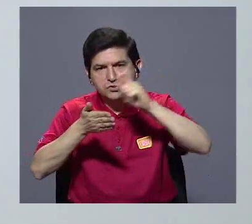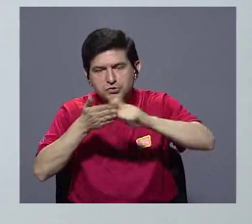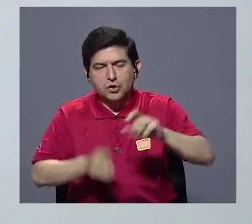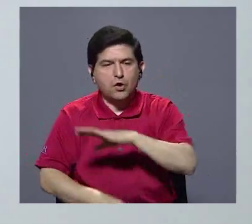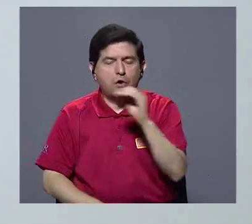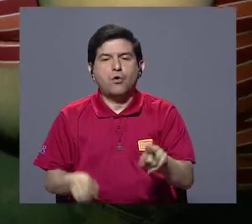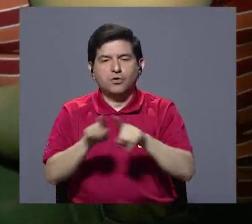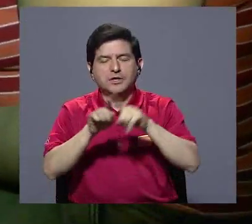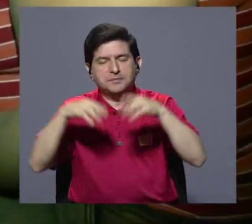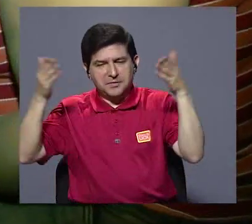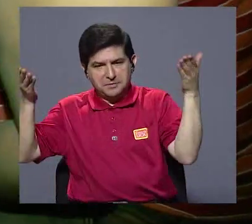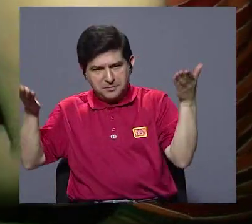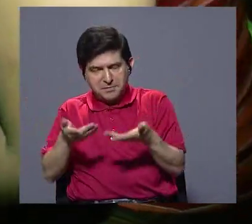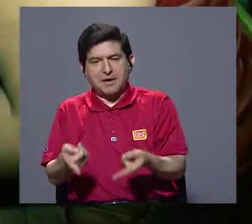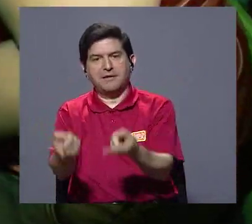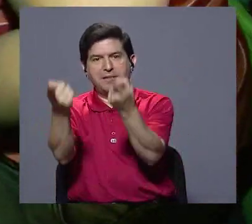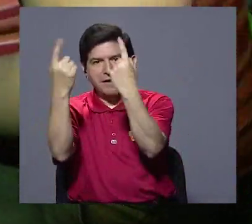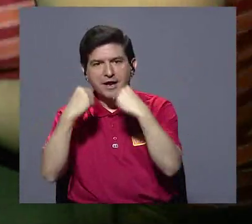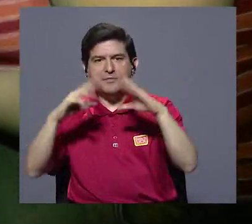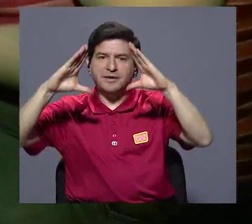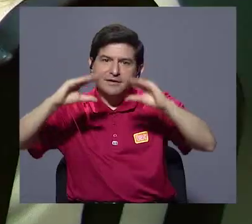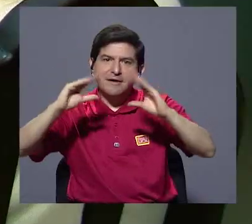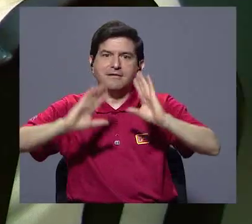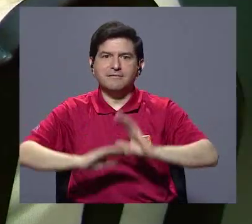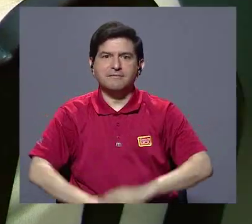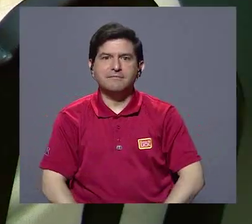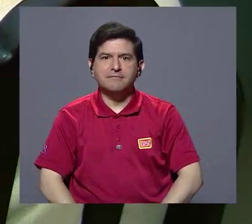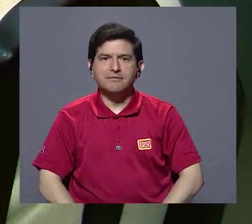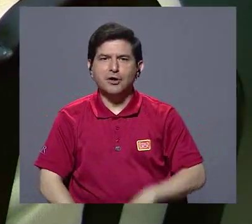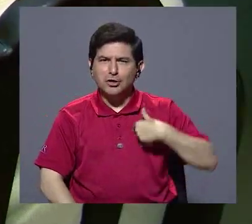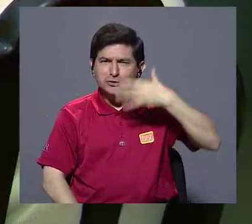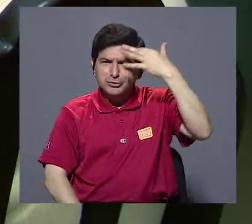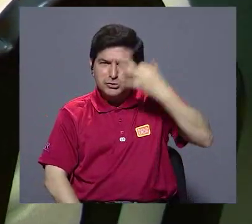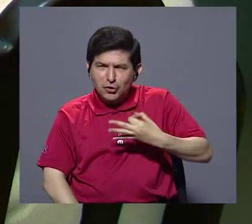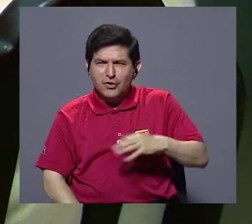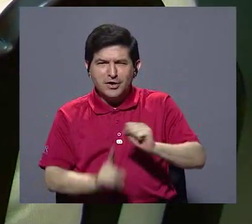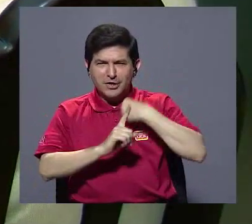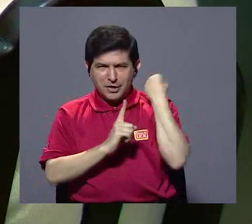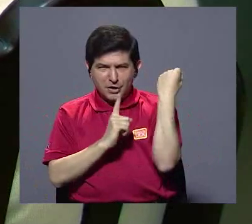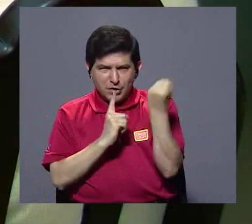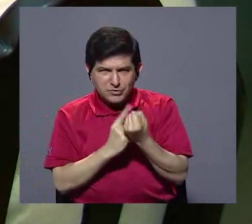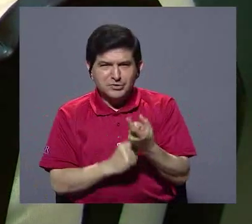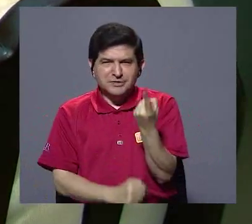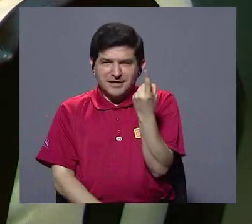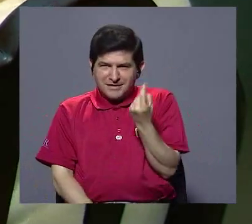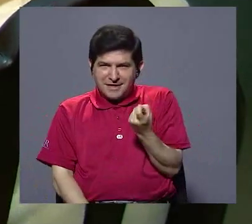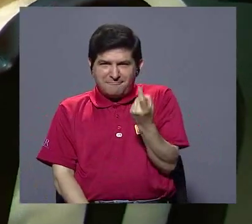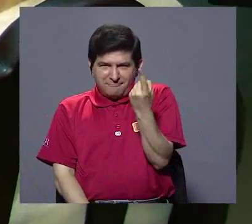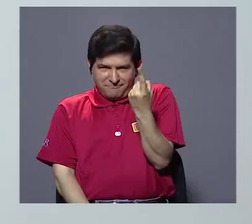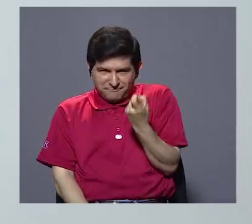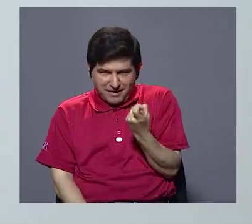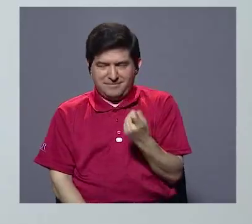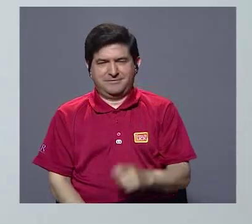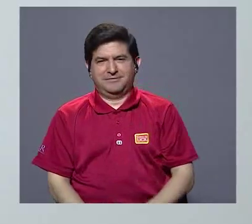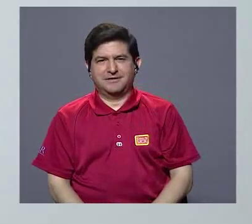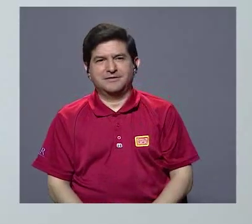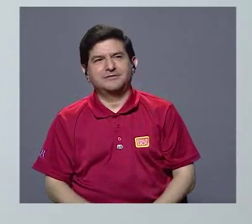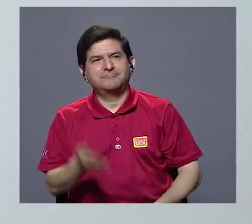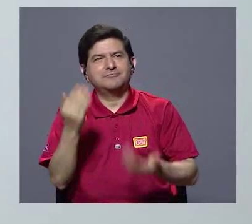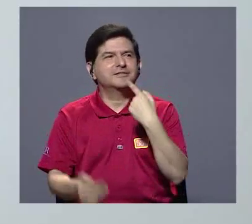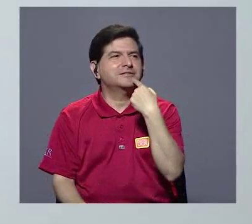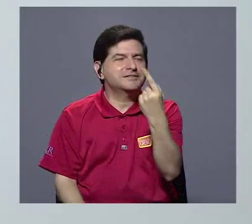despiden o preparan a los niños y a las niñas para ir a la escuela o los reciben cuando vuelven en la tarde, ¿verdad? Y creo que eso